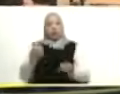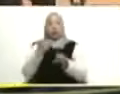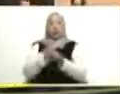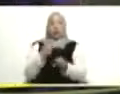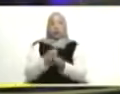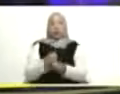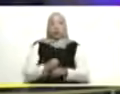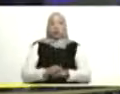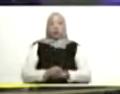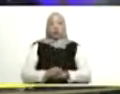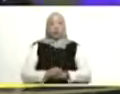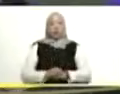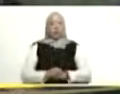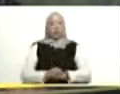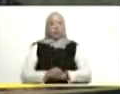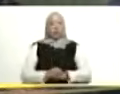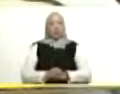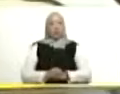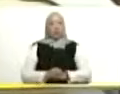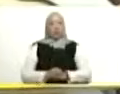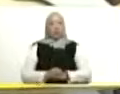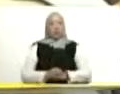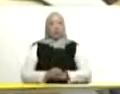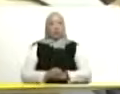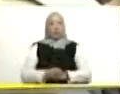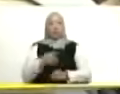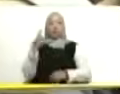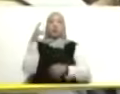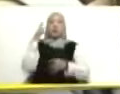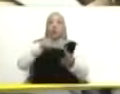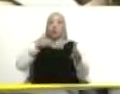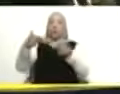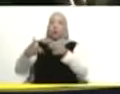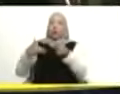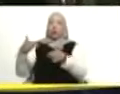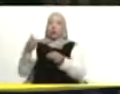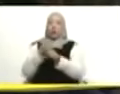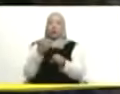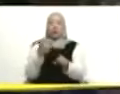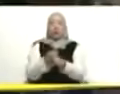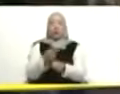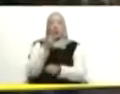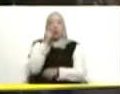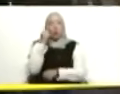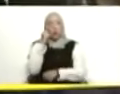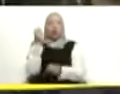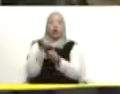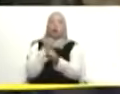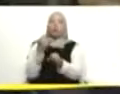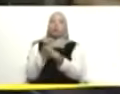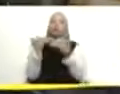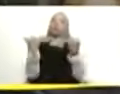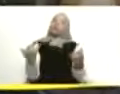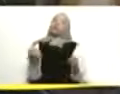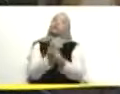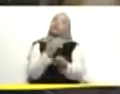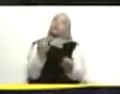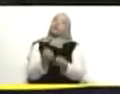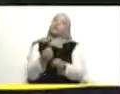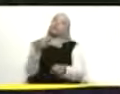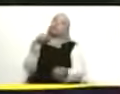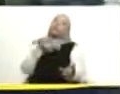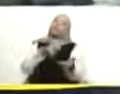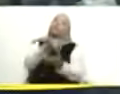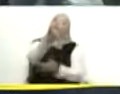instrucciones, reparando y recuperando todos los viejos sistemas de armas, de vieja data. Correcto. Esto es un lanzamiento de misiles, esto